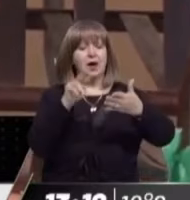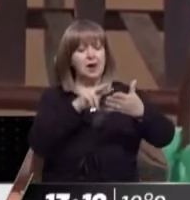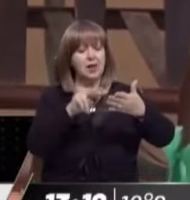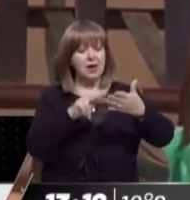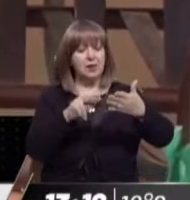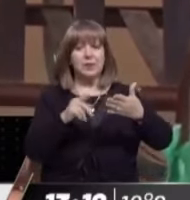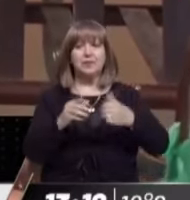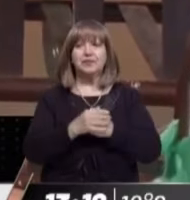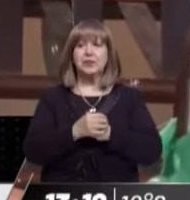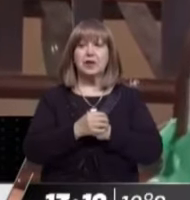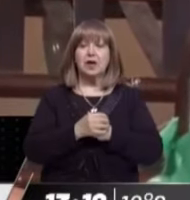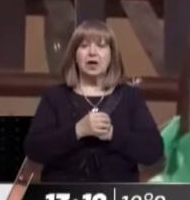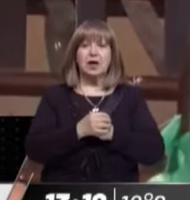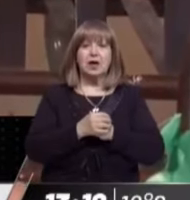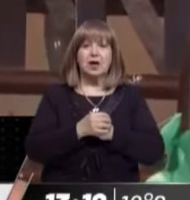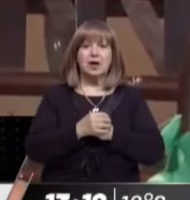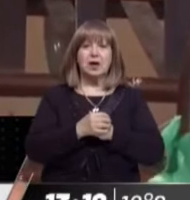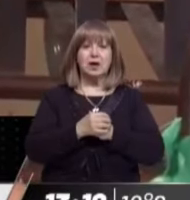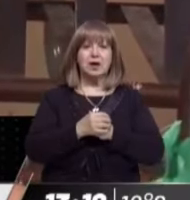La